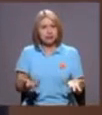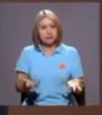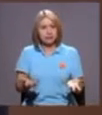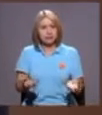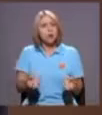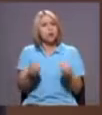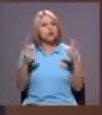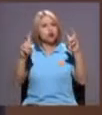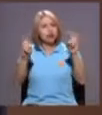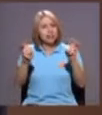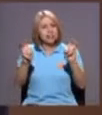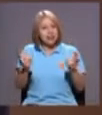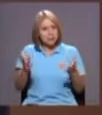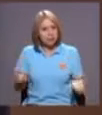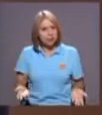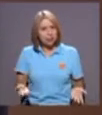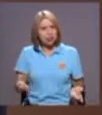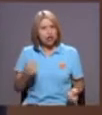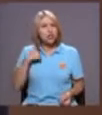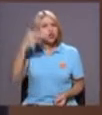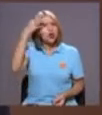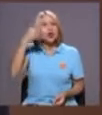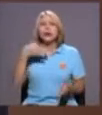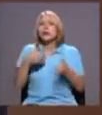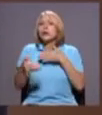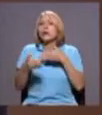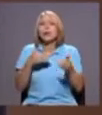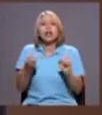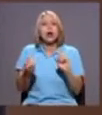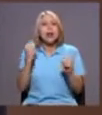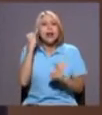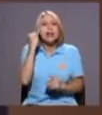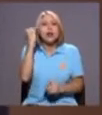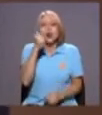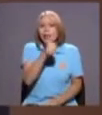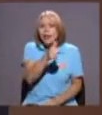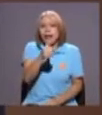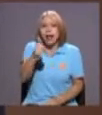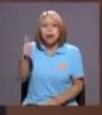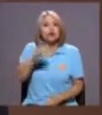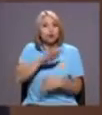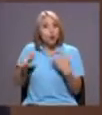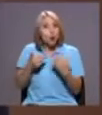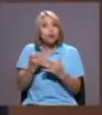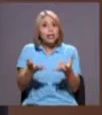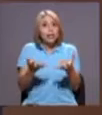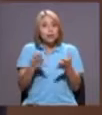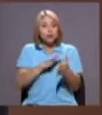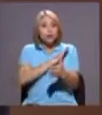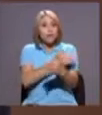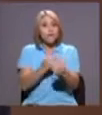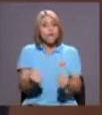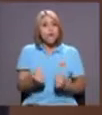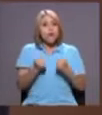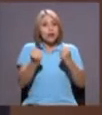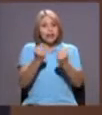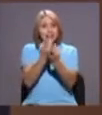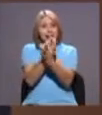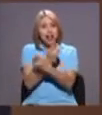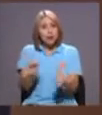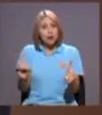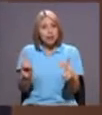yo creo que todos, independientemente de la ideología, queremos fortalecer la democracia, todos, independientemente de la ideología,